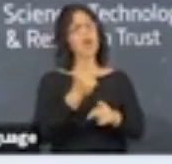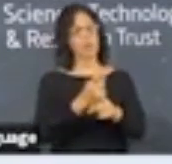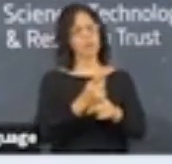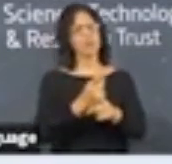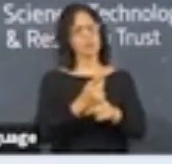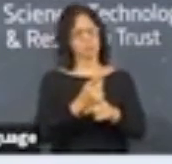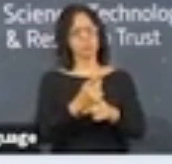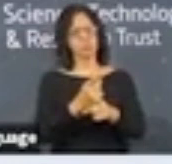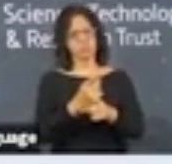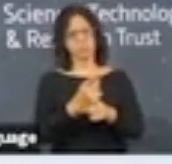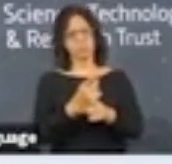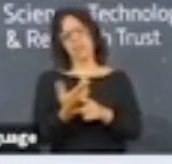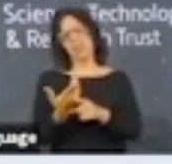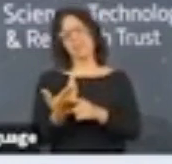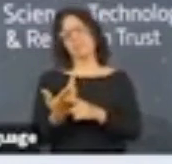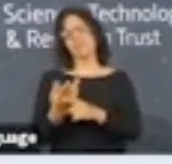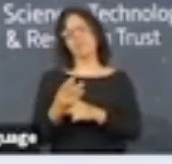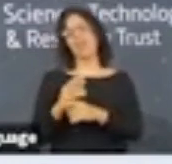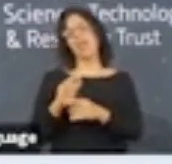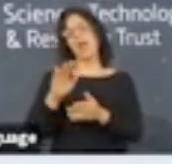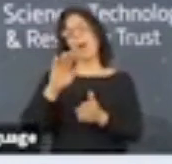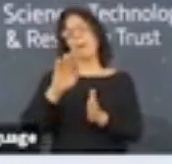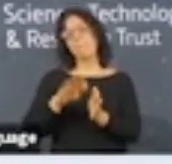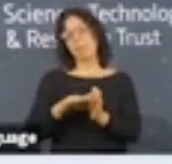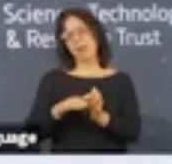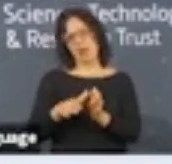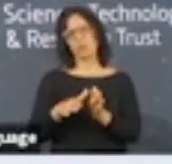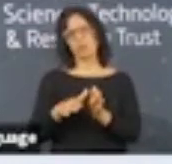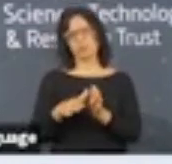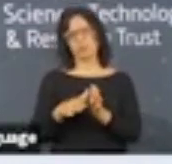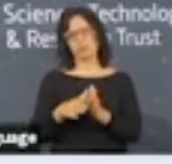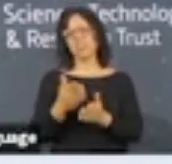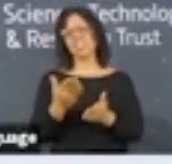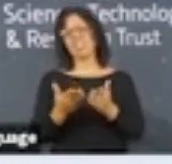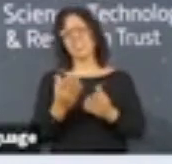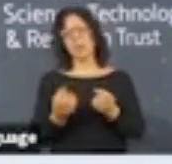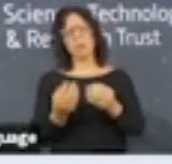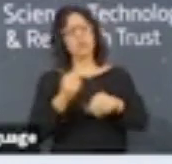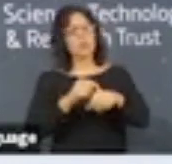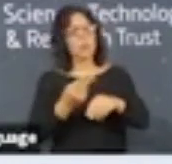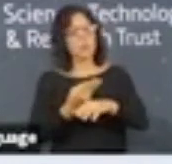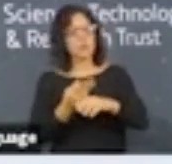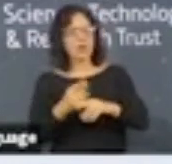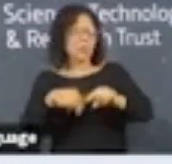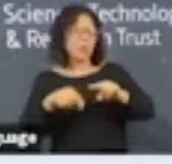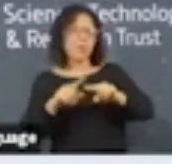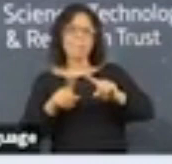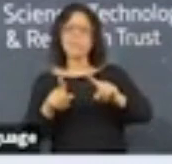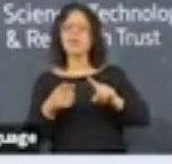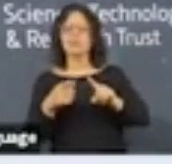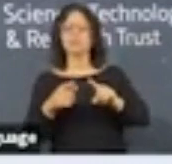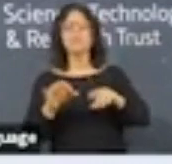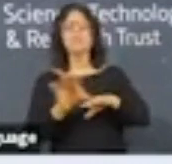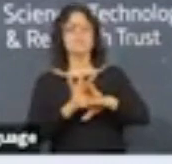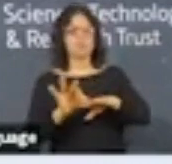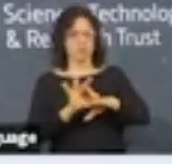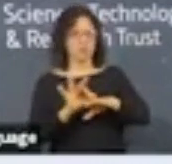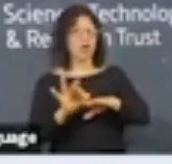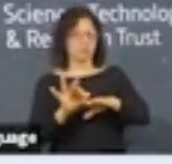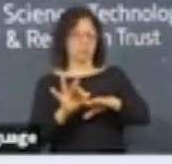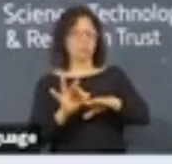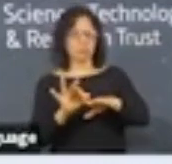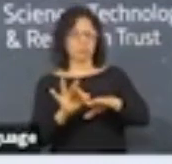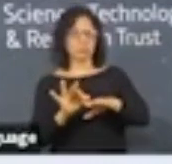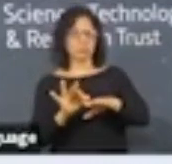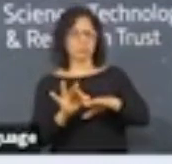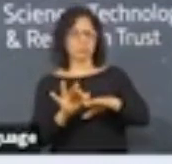poco costosos y su acción no dura mucho, pero son efectivos en el sentido